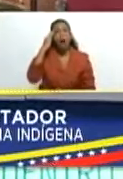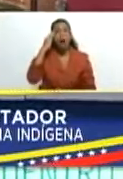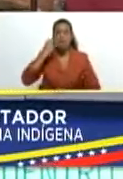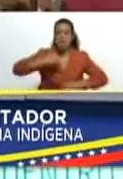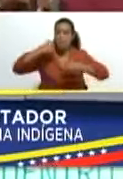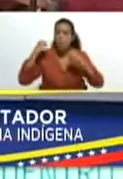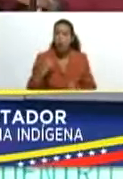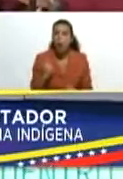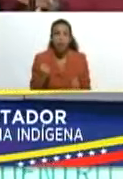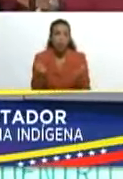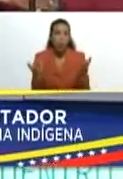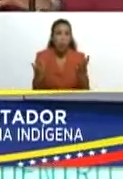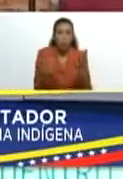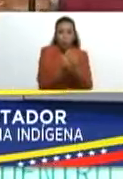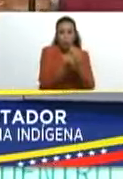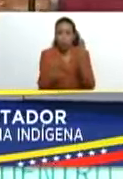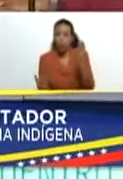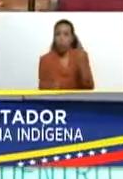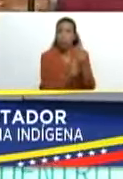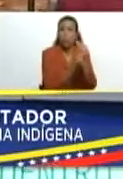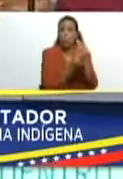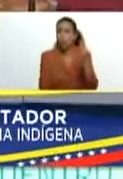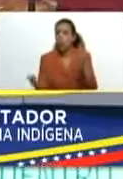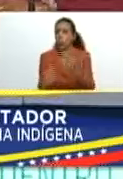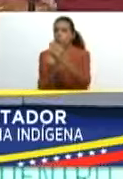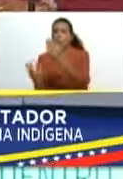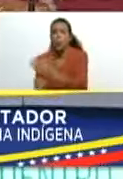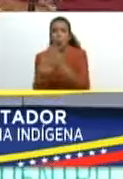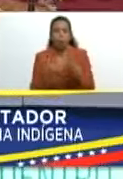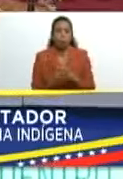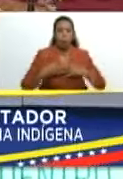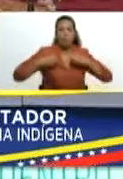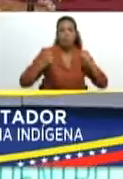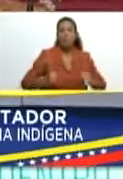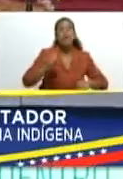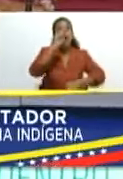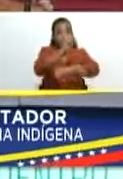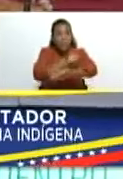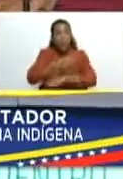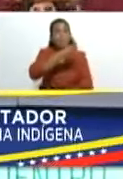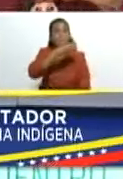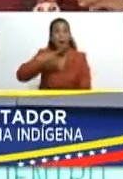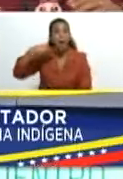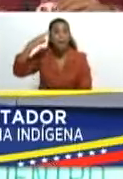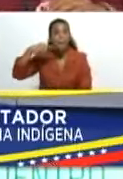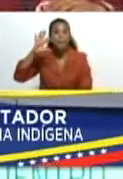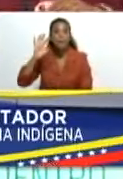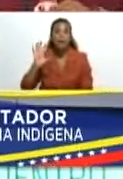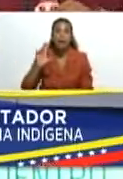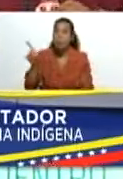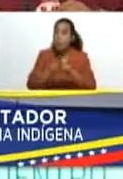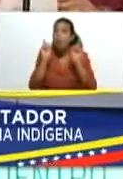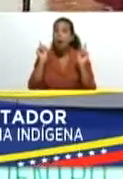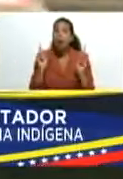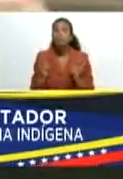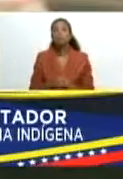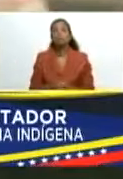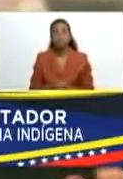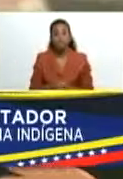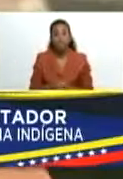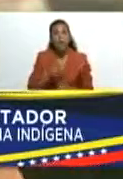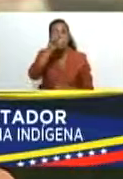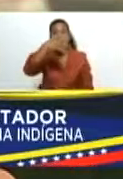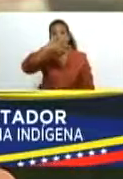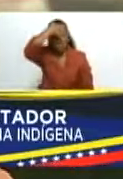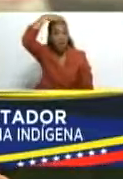rebeldía y de liberación. Bueno, lo reivindicamos, la esclavitud blanca también existe. El gran precursor Francisco de